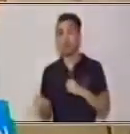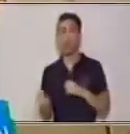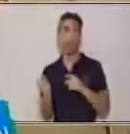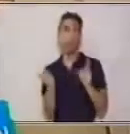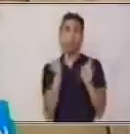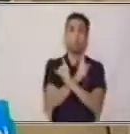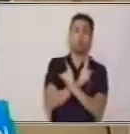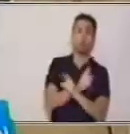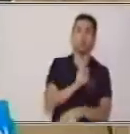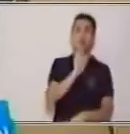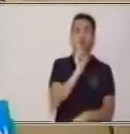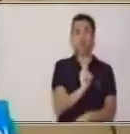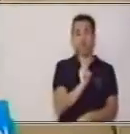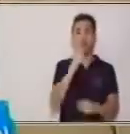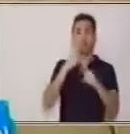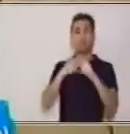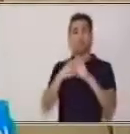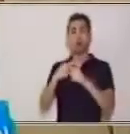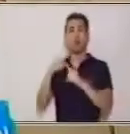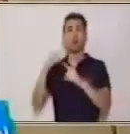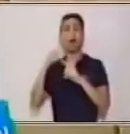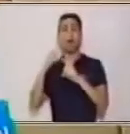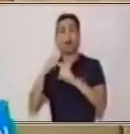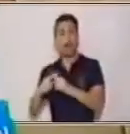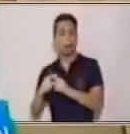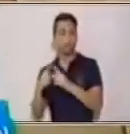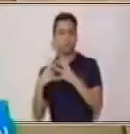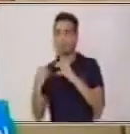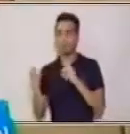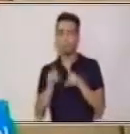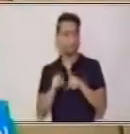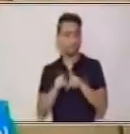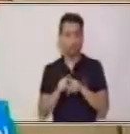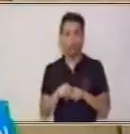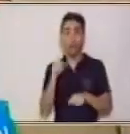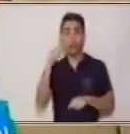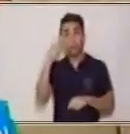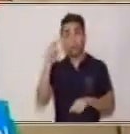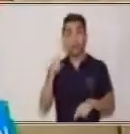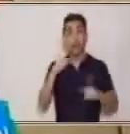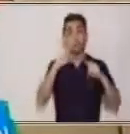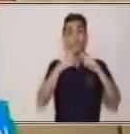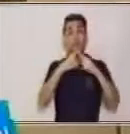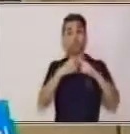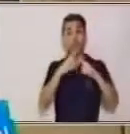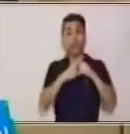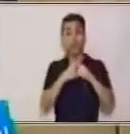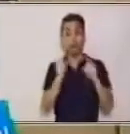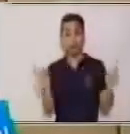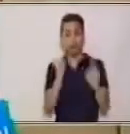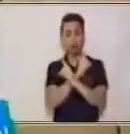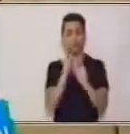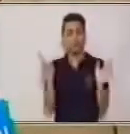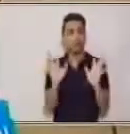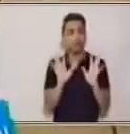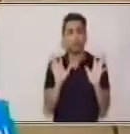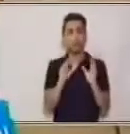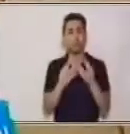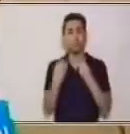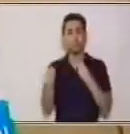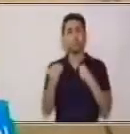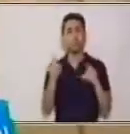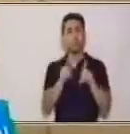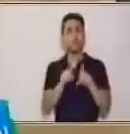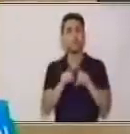mismo. Recuerde que el orden de los factores en una multiplicación no va a afectar el